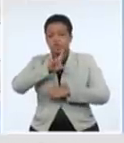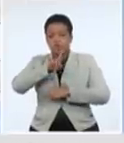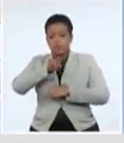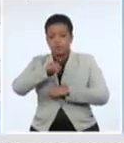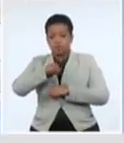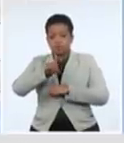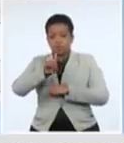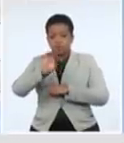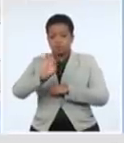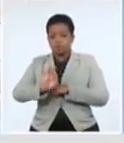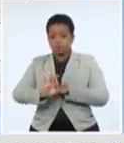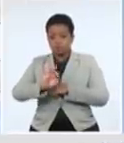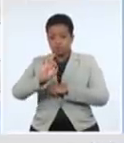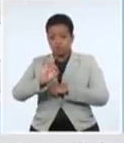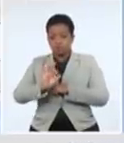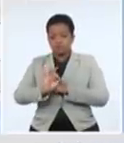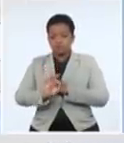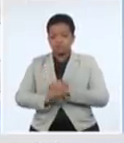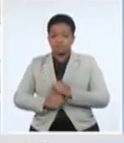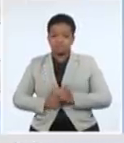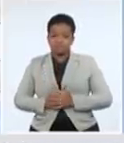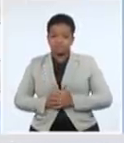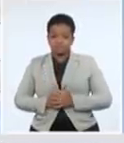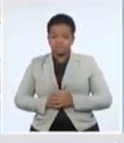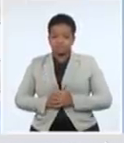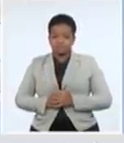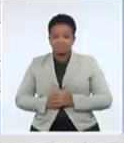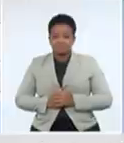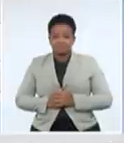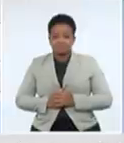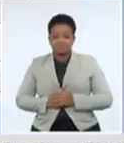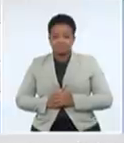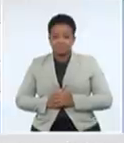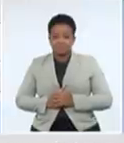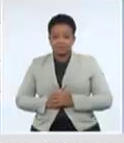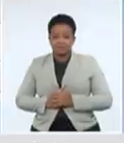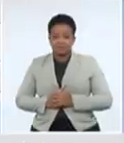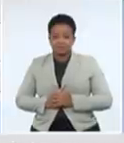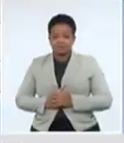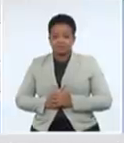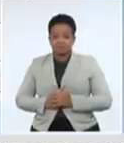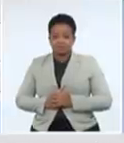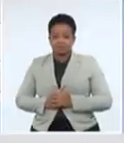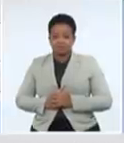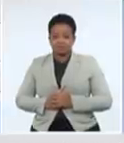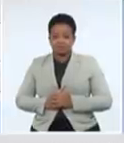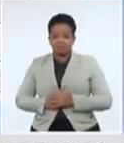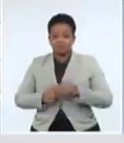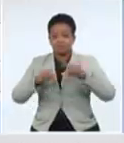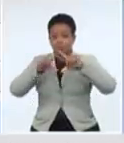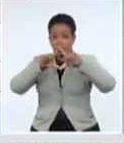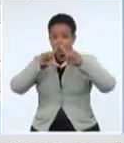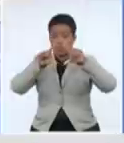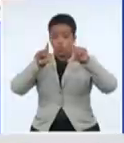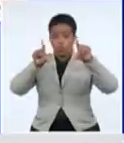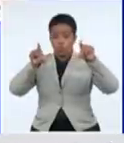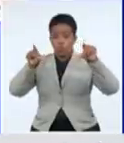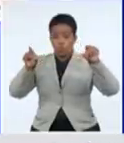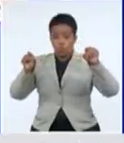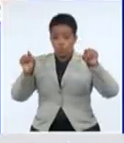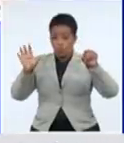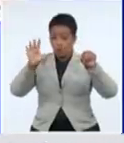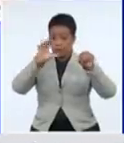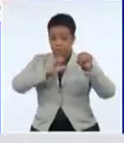1,1% de positividad de todas las muestras analizadas. Todas las provincias y el municipio especial Isla de la